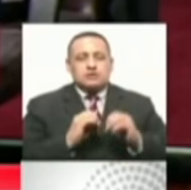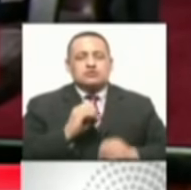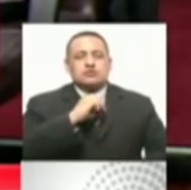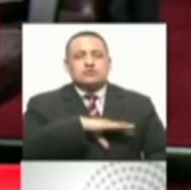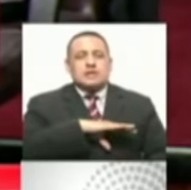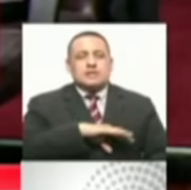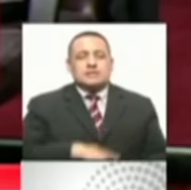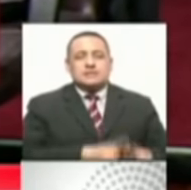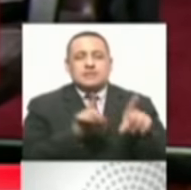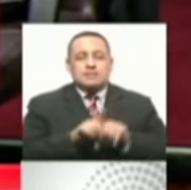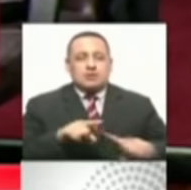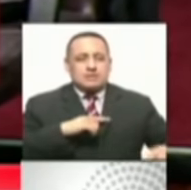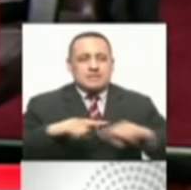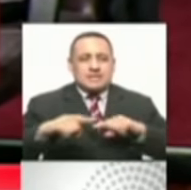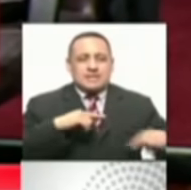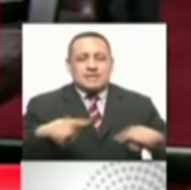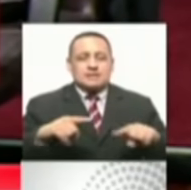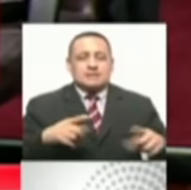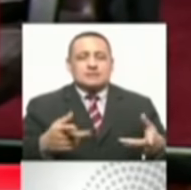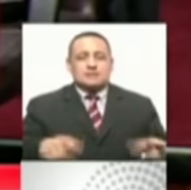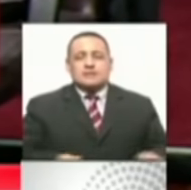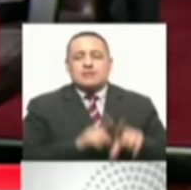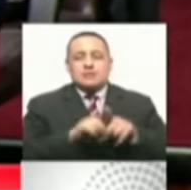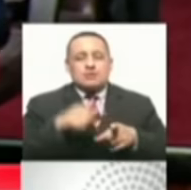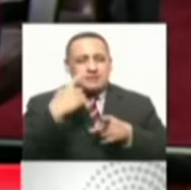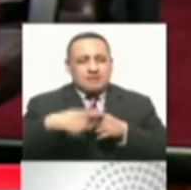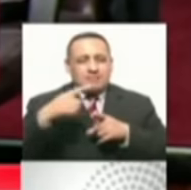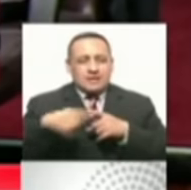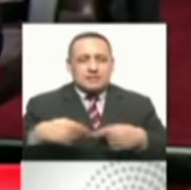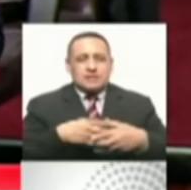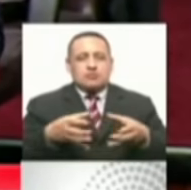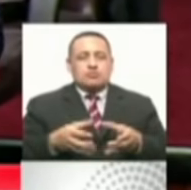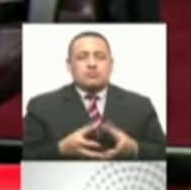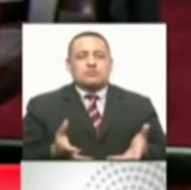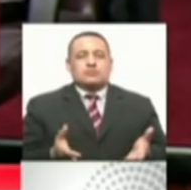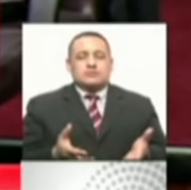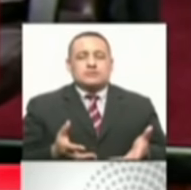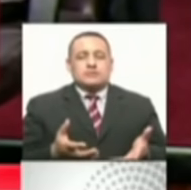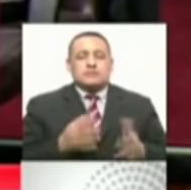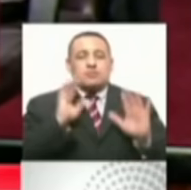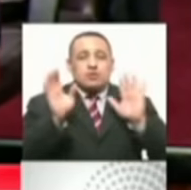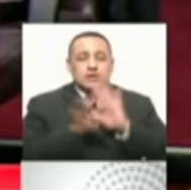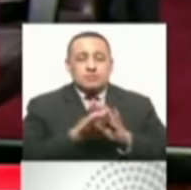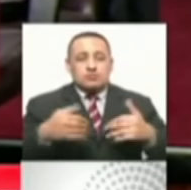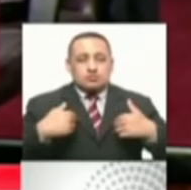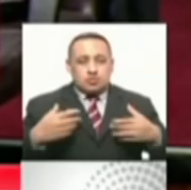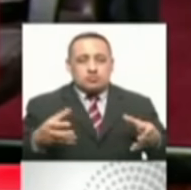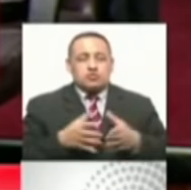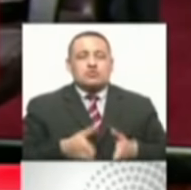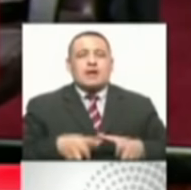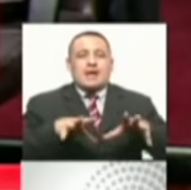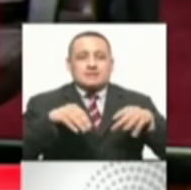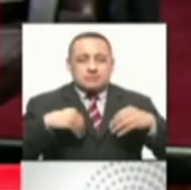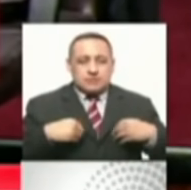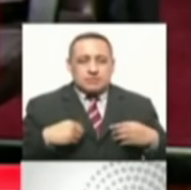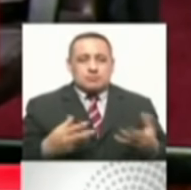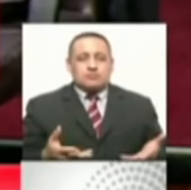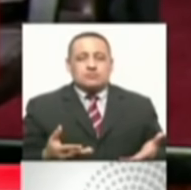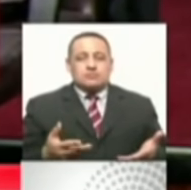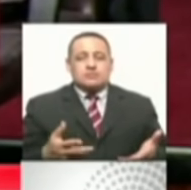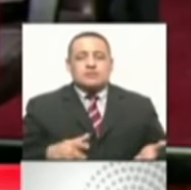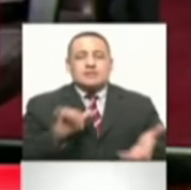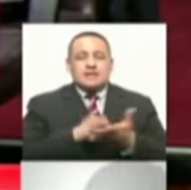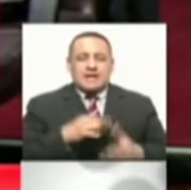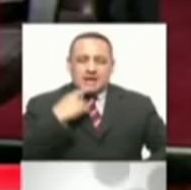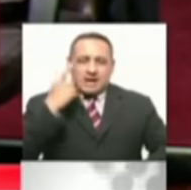en ese sentido creemos que se va a pensar en la gobernabilidad, si bien es cierto, esto no se puede convertir en una cuestión de Estado, porque